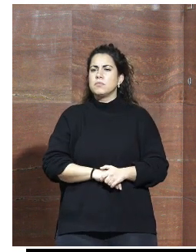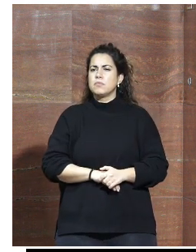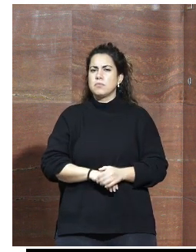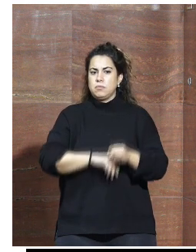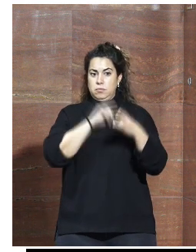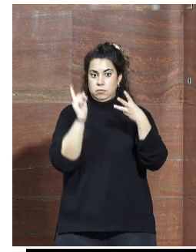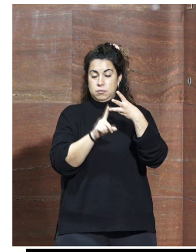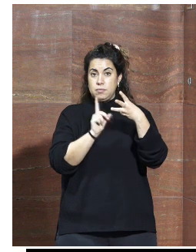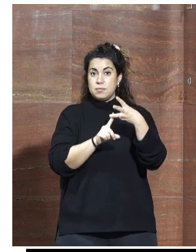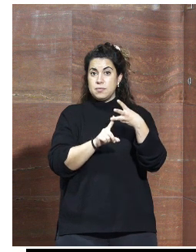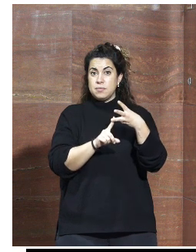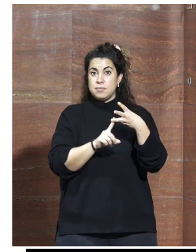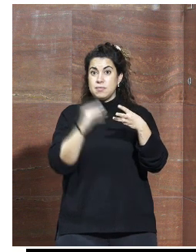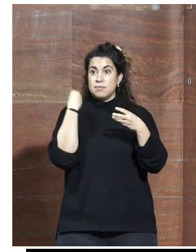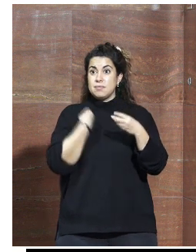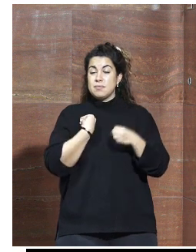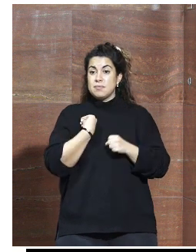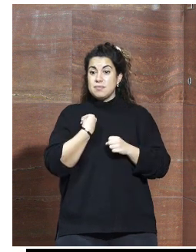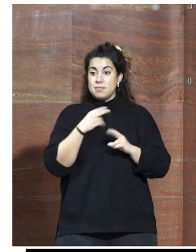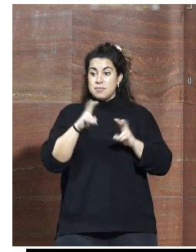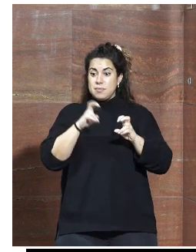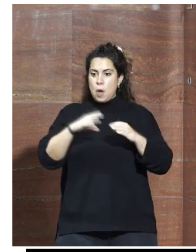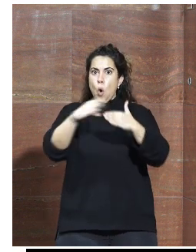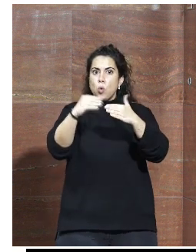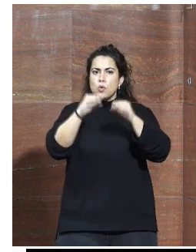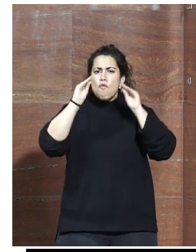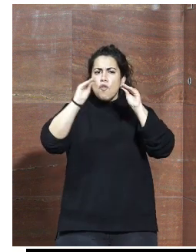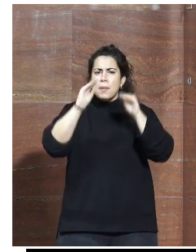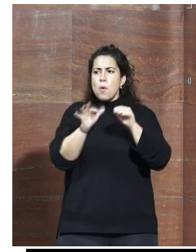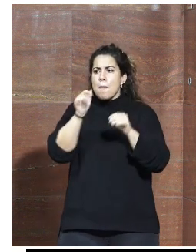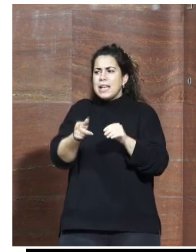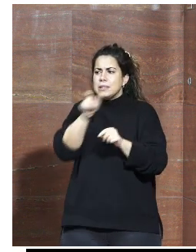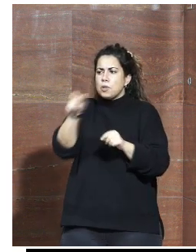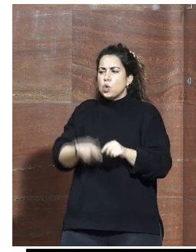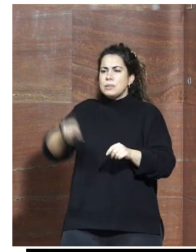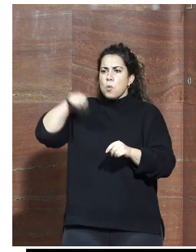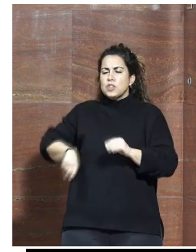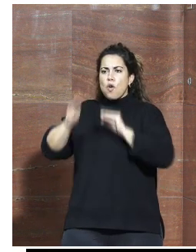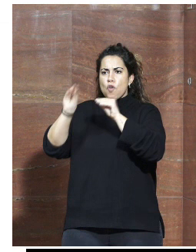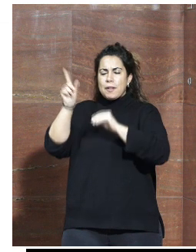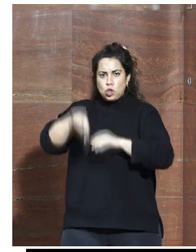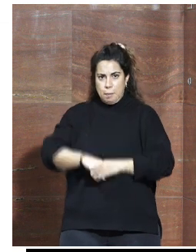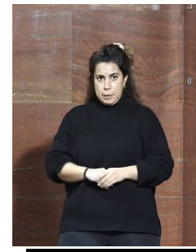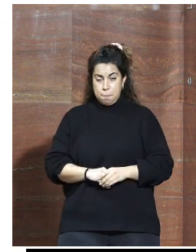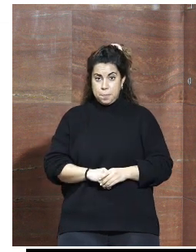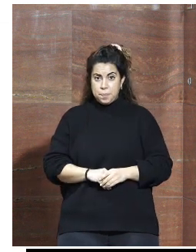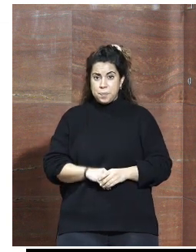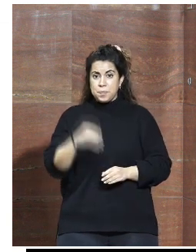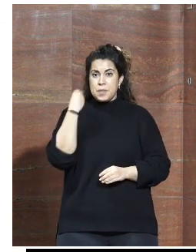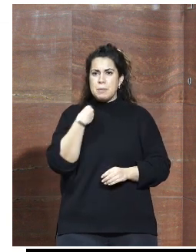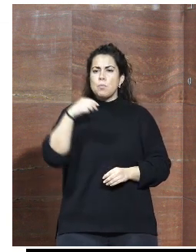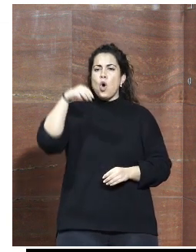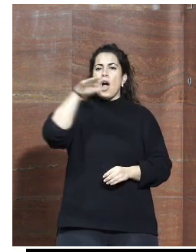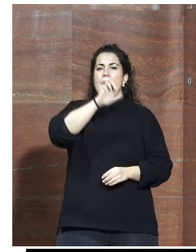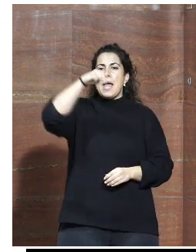Otra buena práctica es la formación a la persona usuaria y a los profesionales. Y esto tenemos una por parte de la